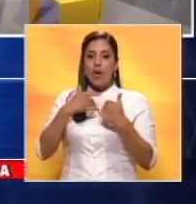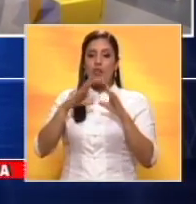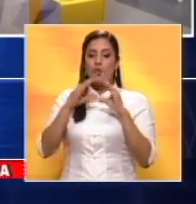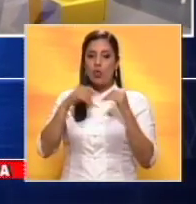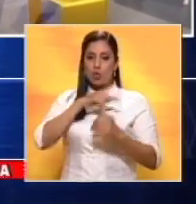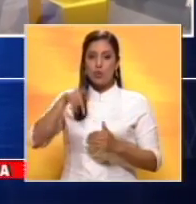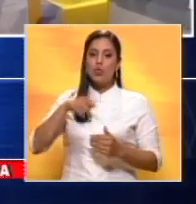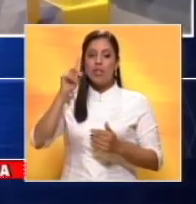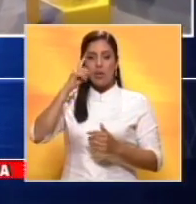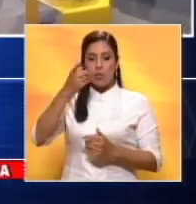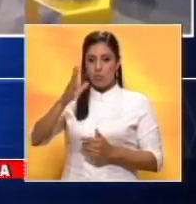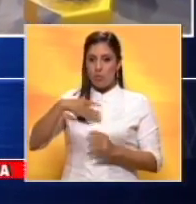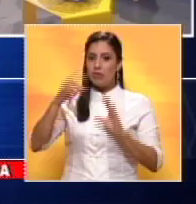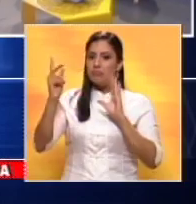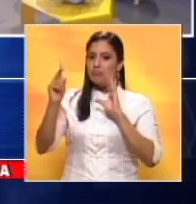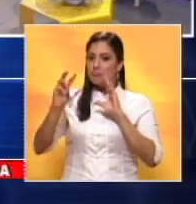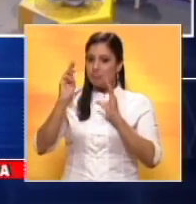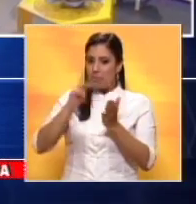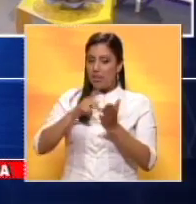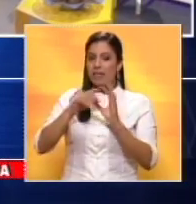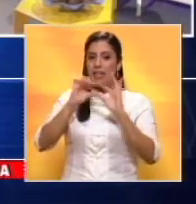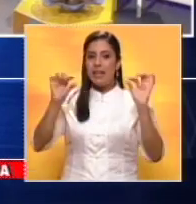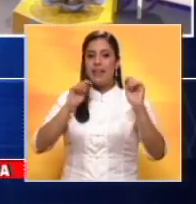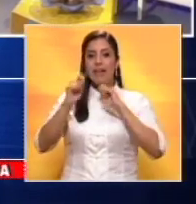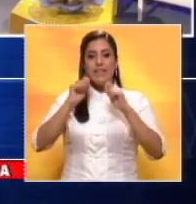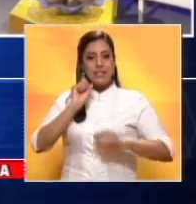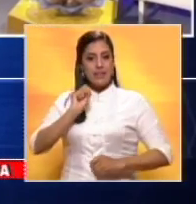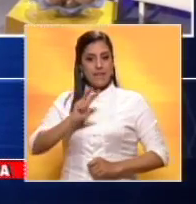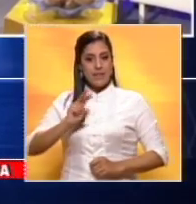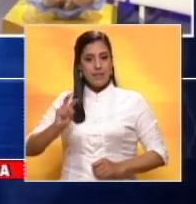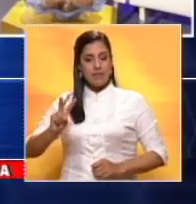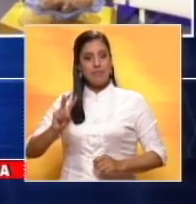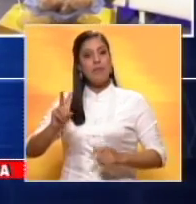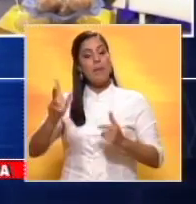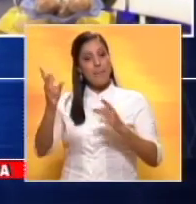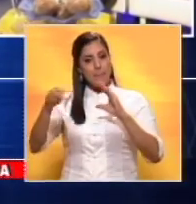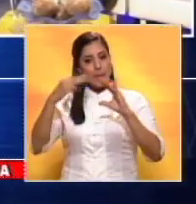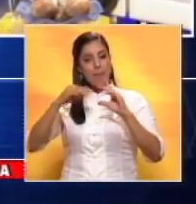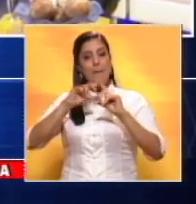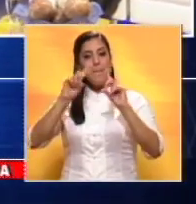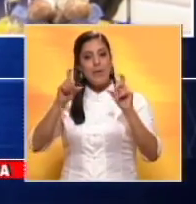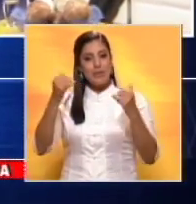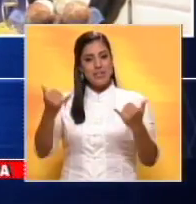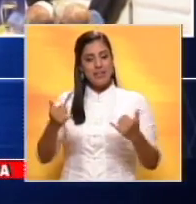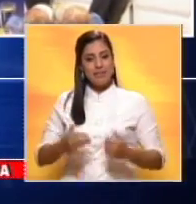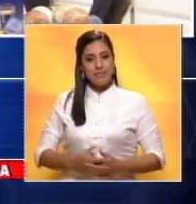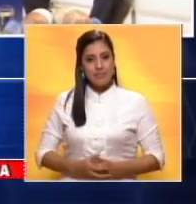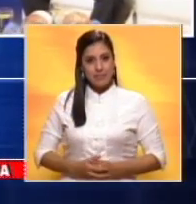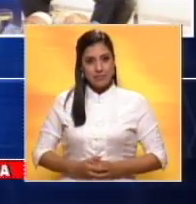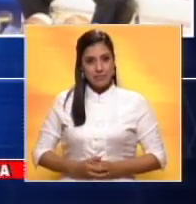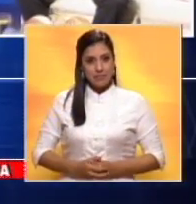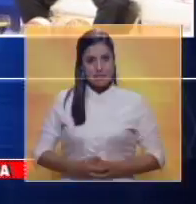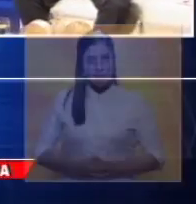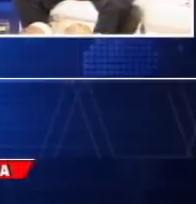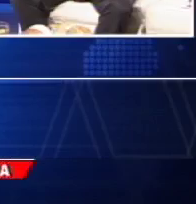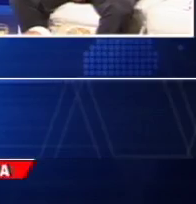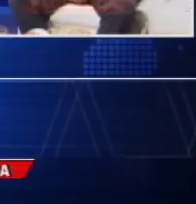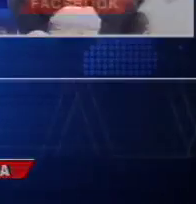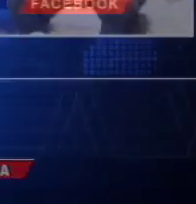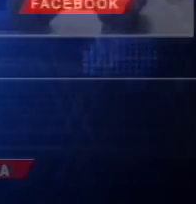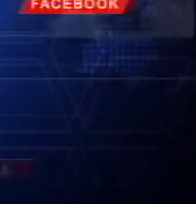estudio con nosotros. Recuerden que pueden participar con la etiqueta Entrevista Bebé. Envíen sus preguntas desde ya.